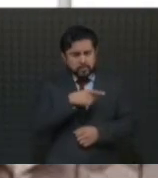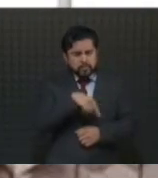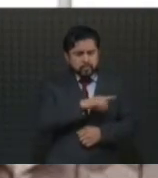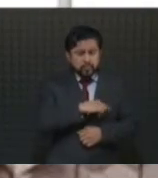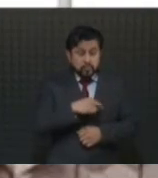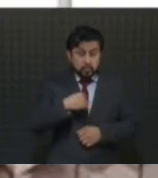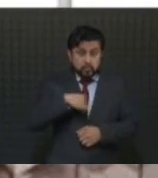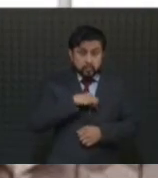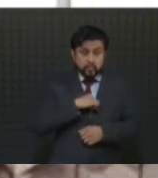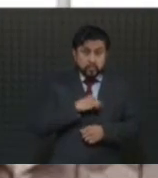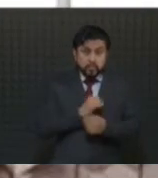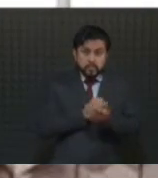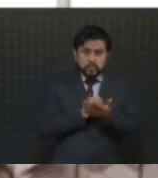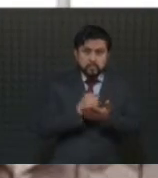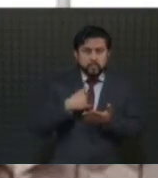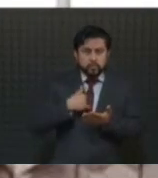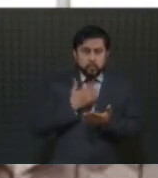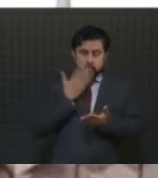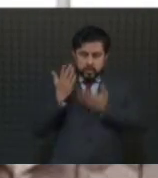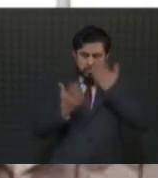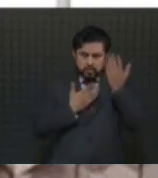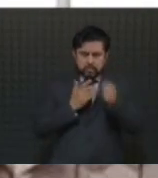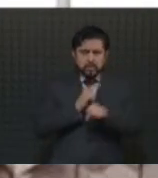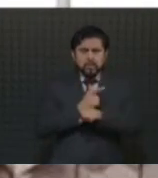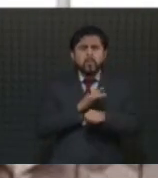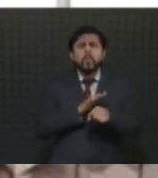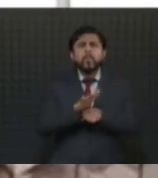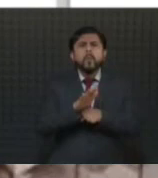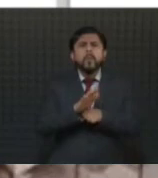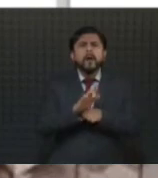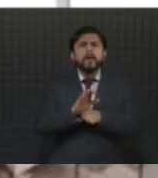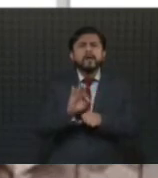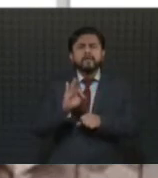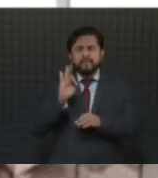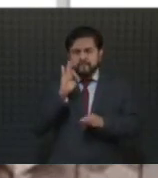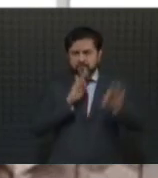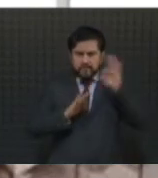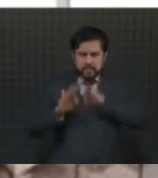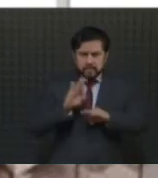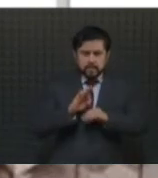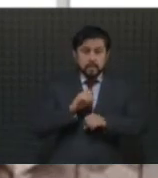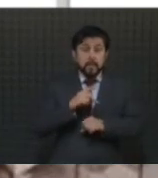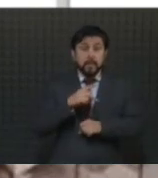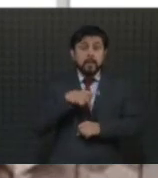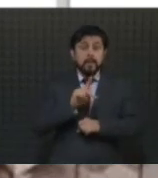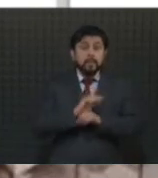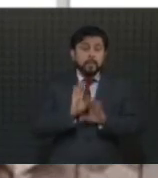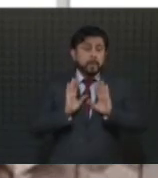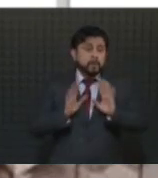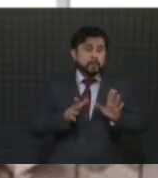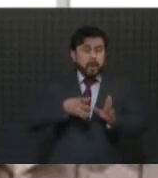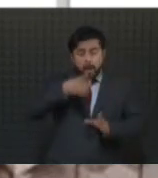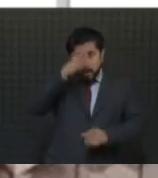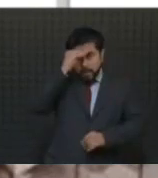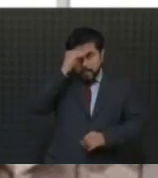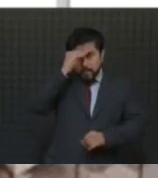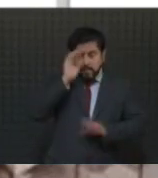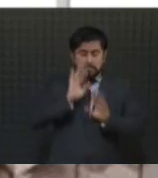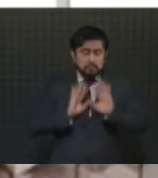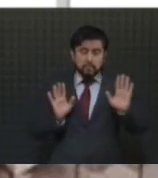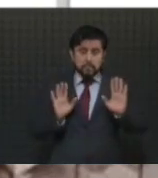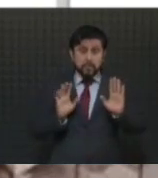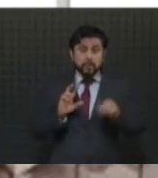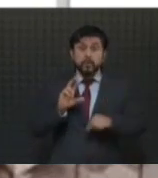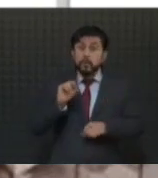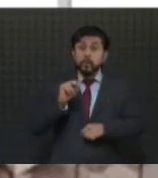importante estudiar, yo estudié física, sino también que lo que estudiamos se lo pudiéramos transmitir a los habitantes que estaban alrededor de